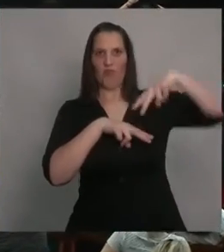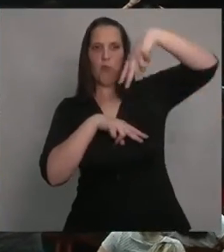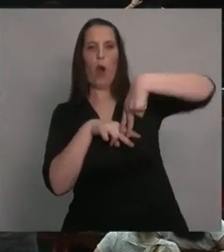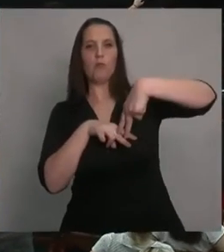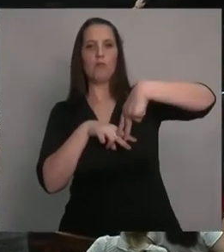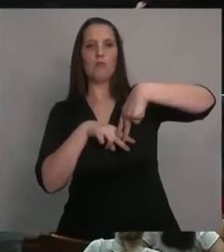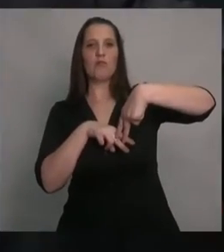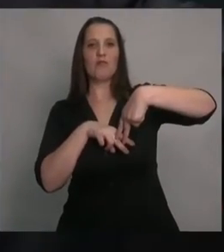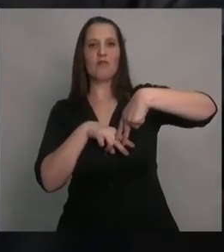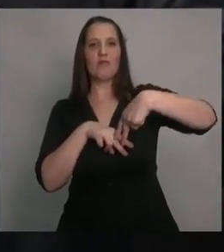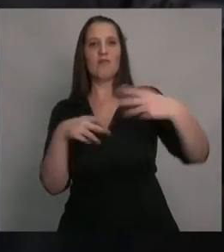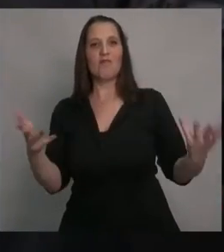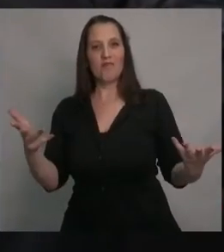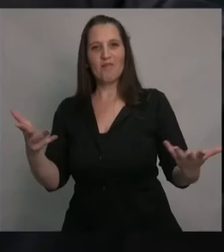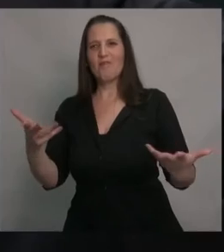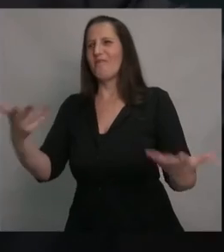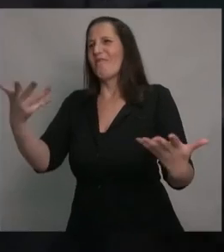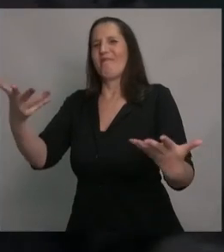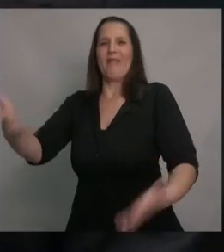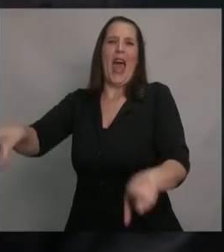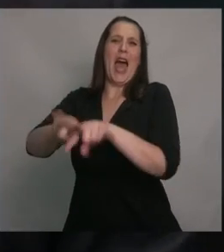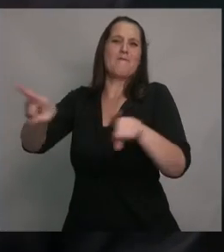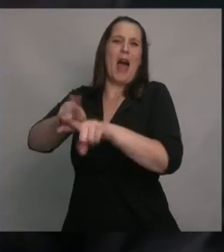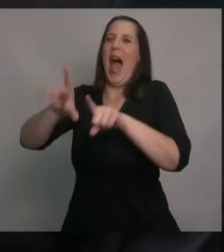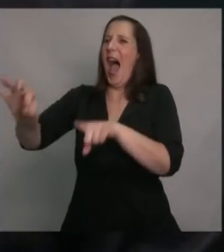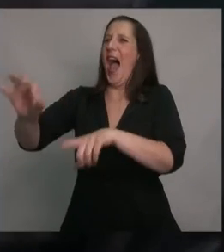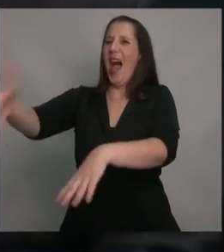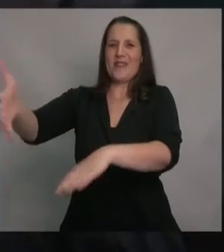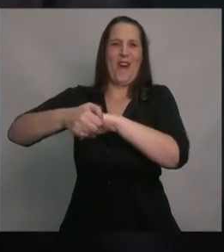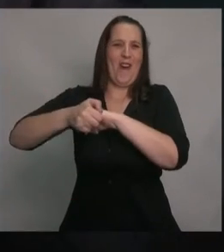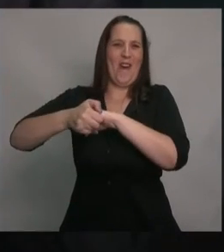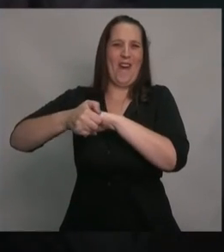un muelle y hace, me dice, mi hermano, ahora sí.